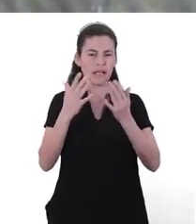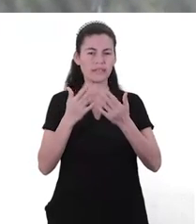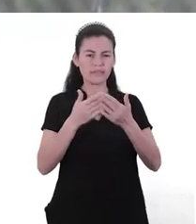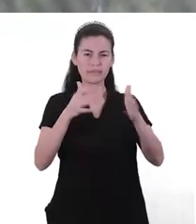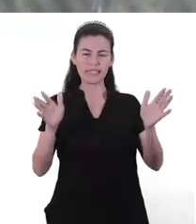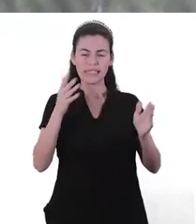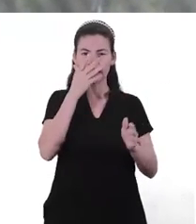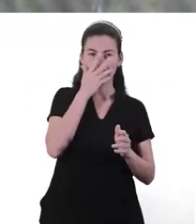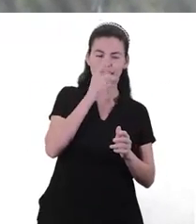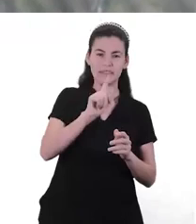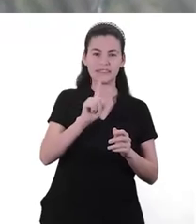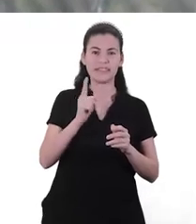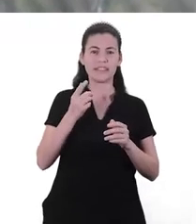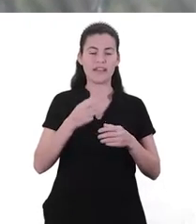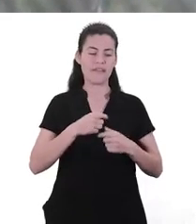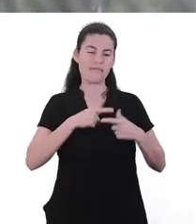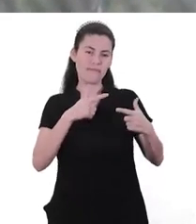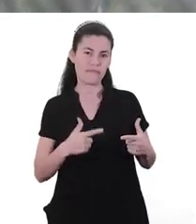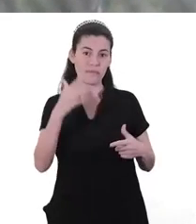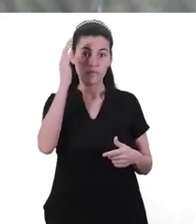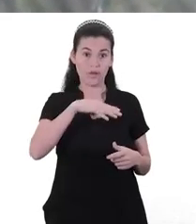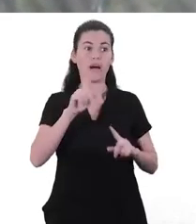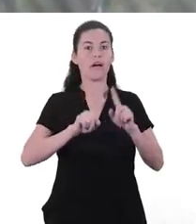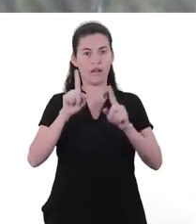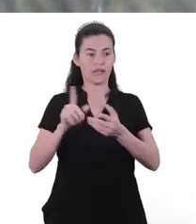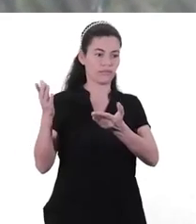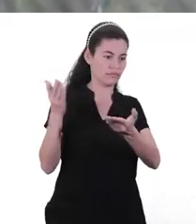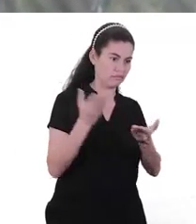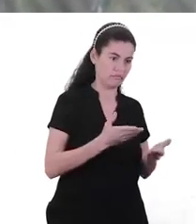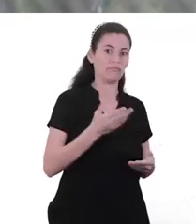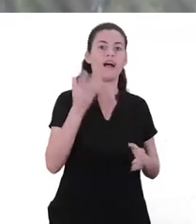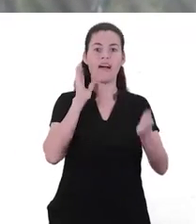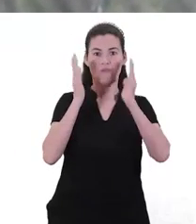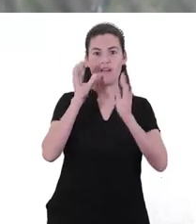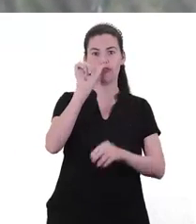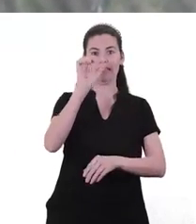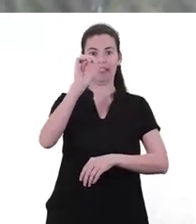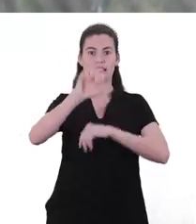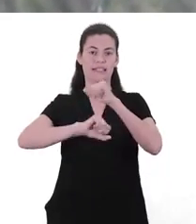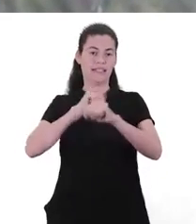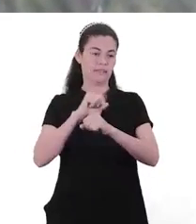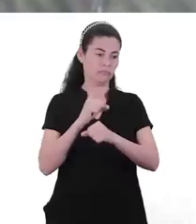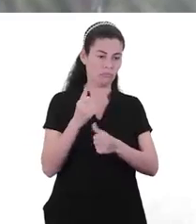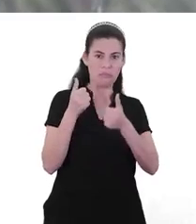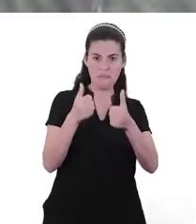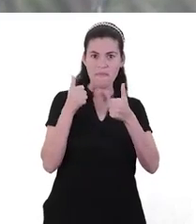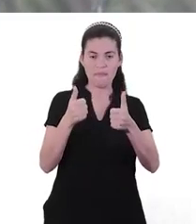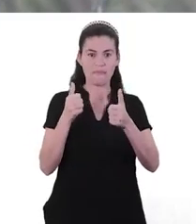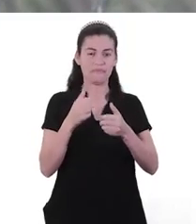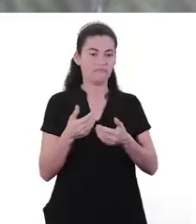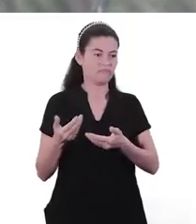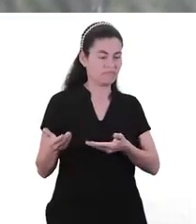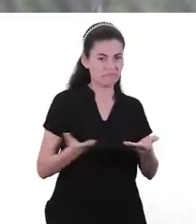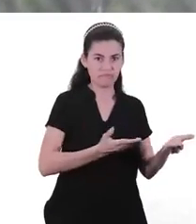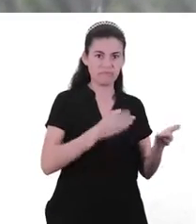un juicio. Y ahí llegué a tener un alumno abogado de 60 años y es genial, ¿verdad? Como que se prende